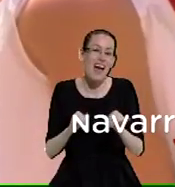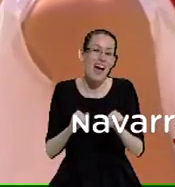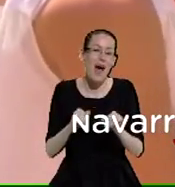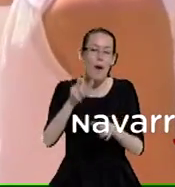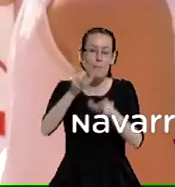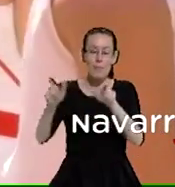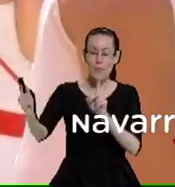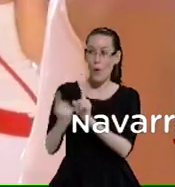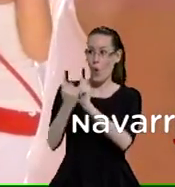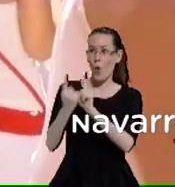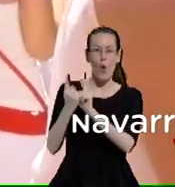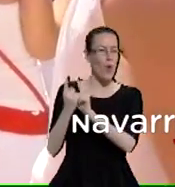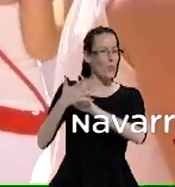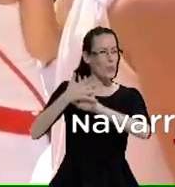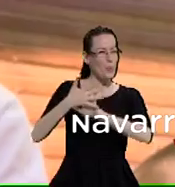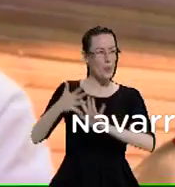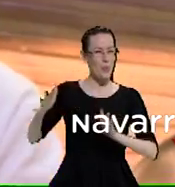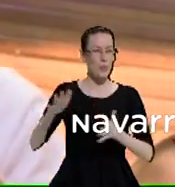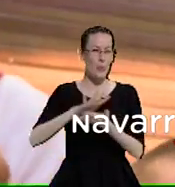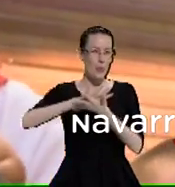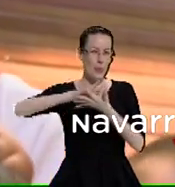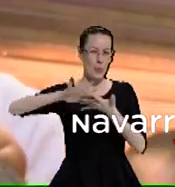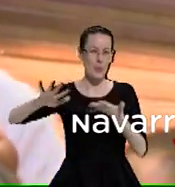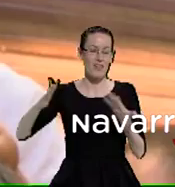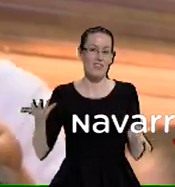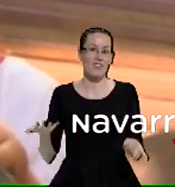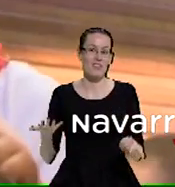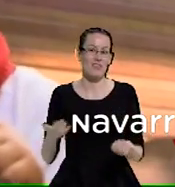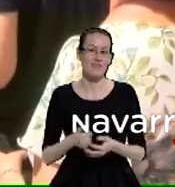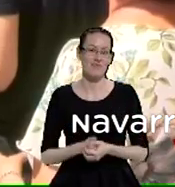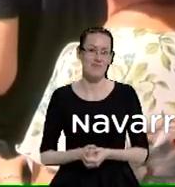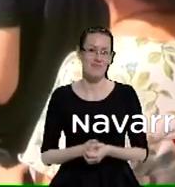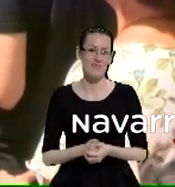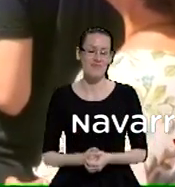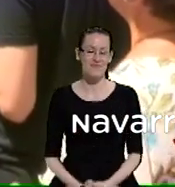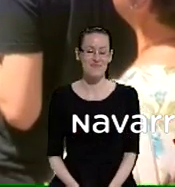en mucho tiempo y eso, emociones continuamente. Y además llega al alma.